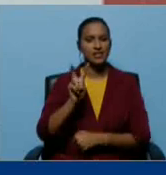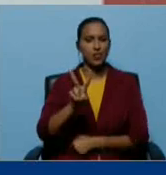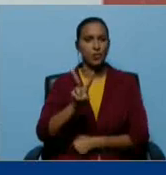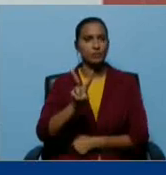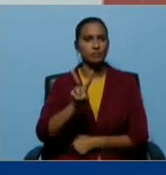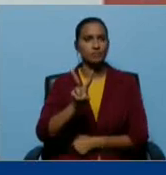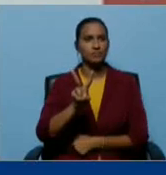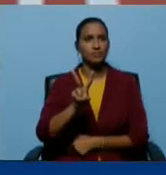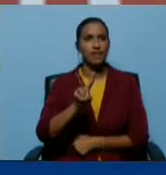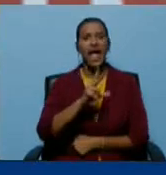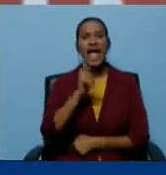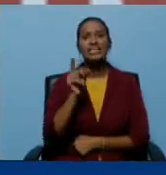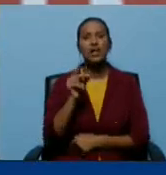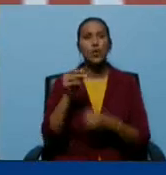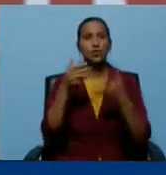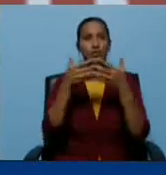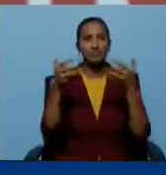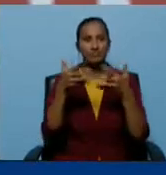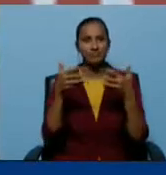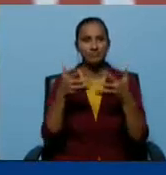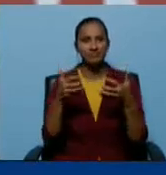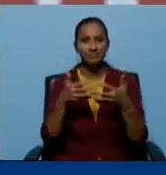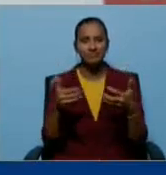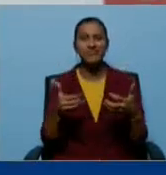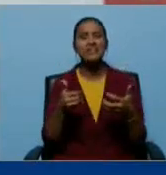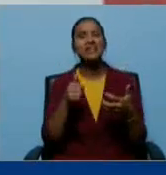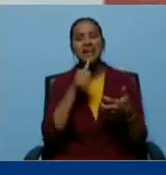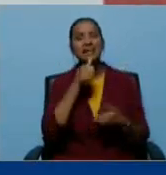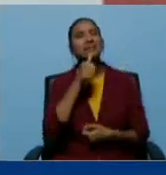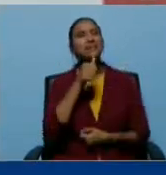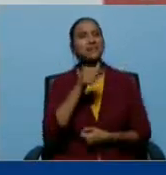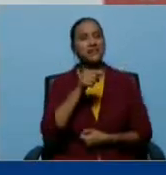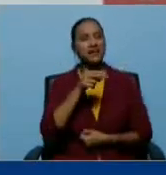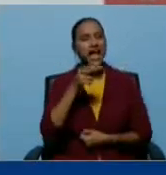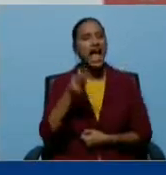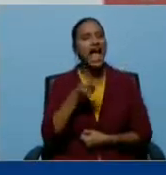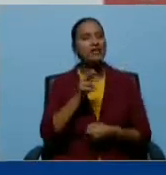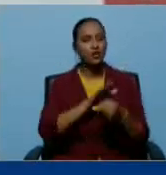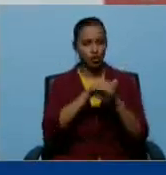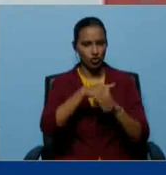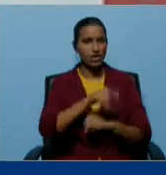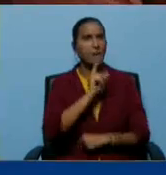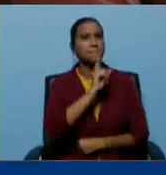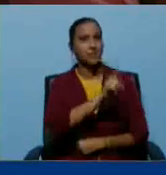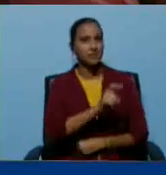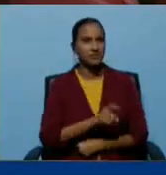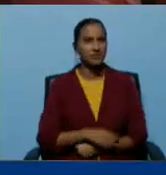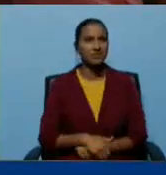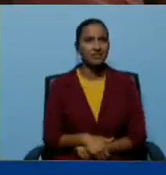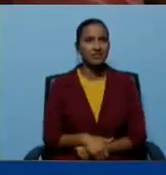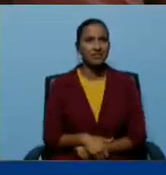El segundo párrafo. Héctor Rodríguez.